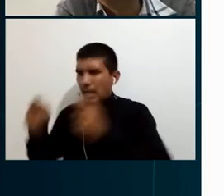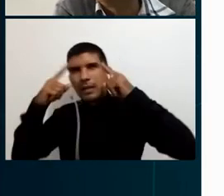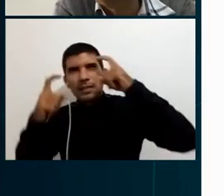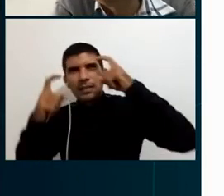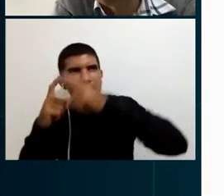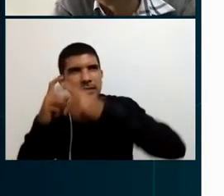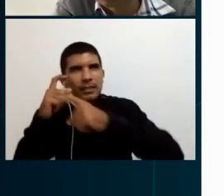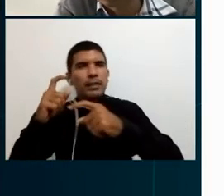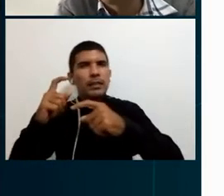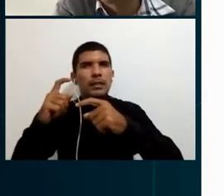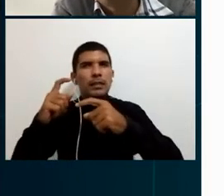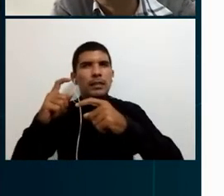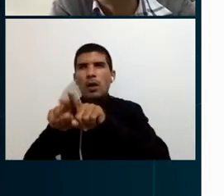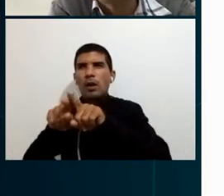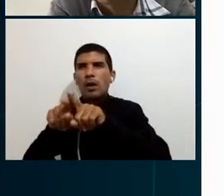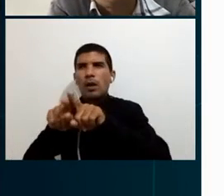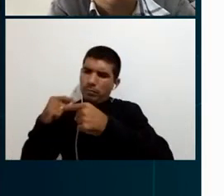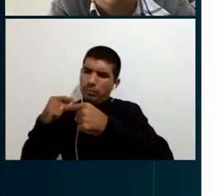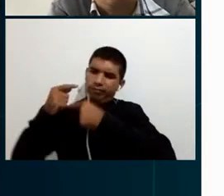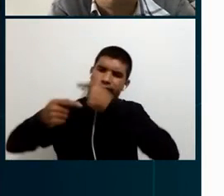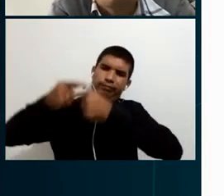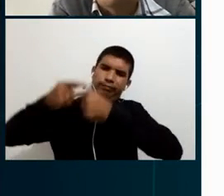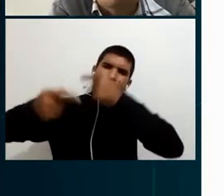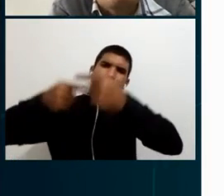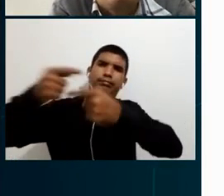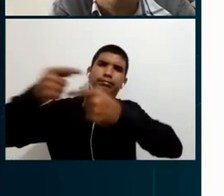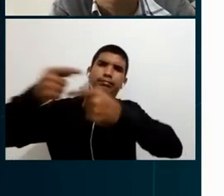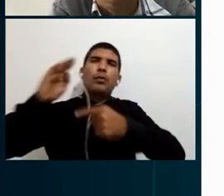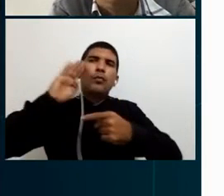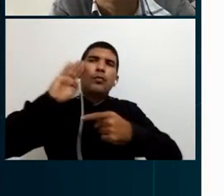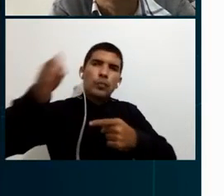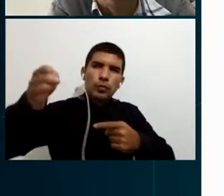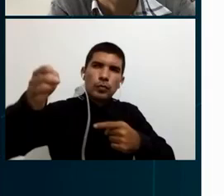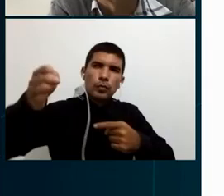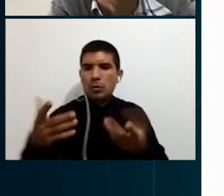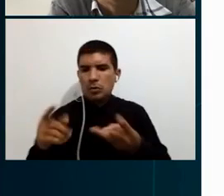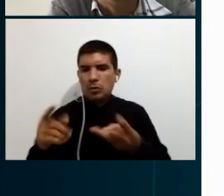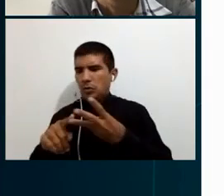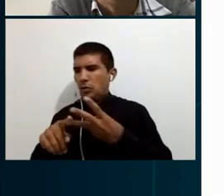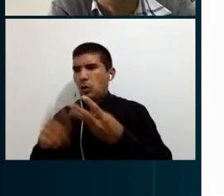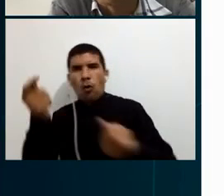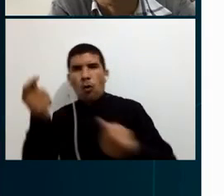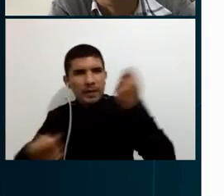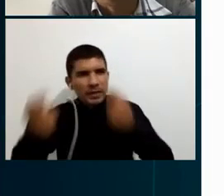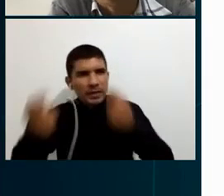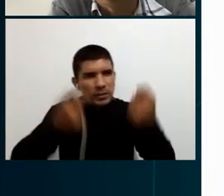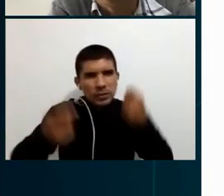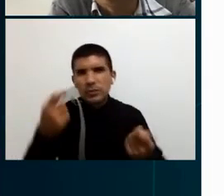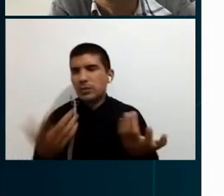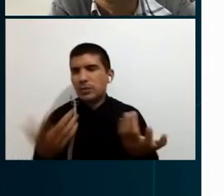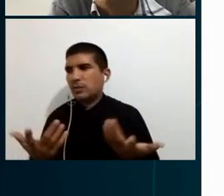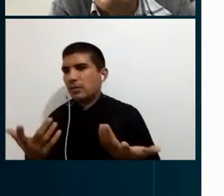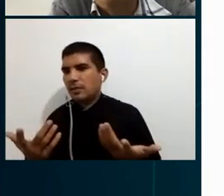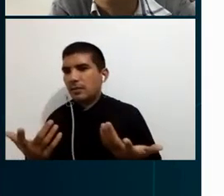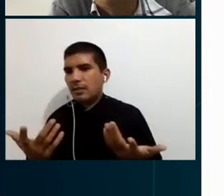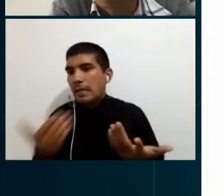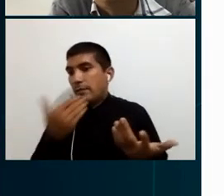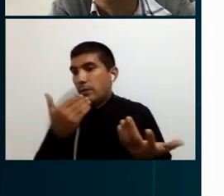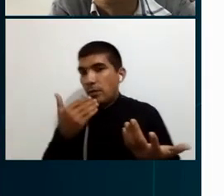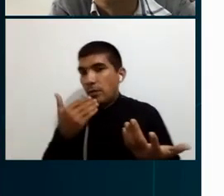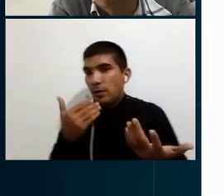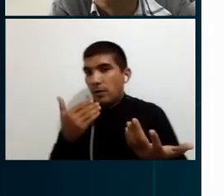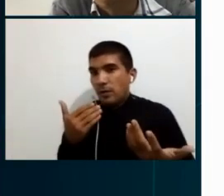La inteligencia artificial, que es, digamos, una manera de utilizar los algoritmos para predecir